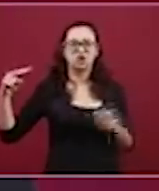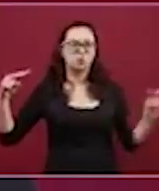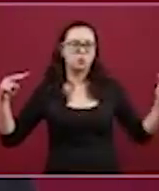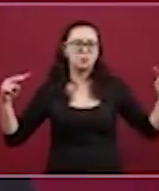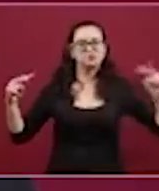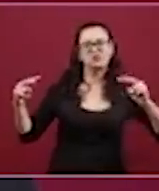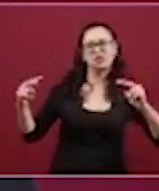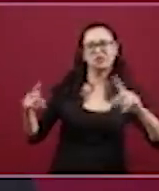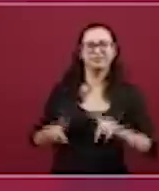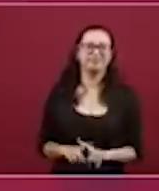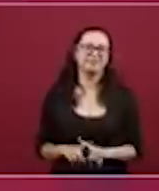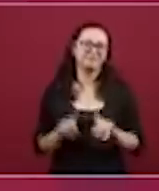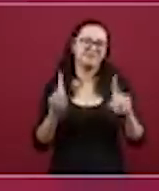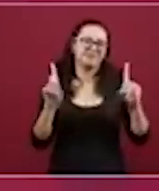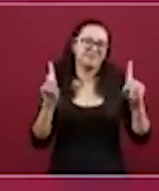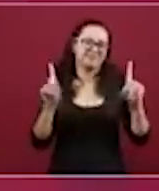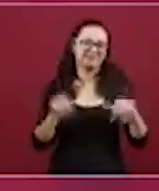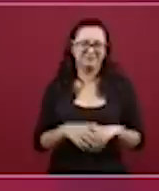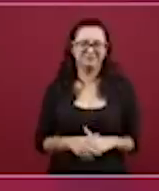del sector financiero.